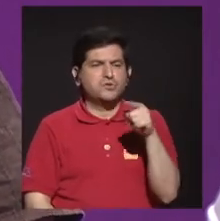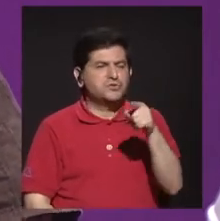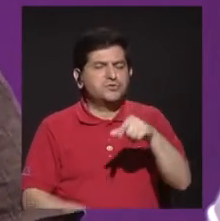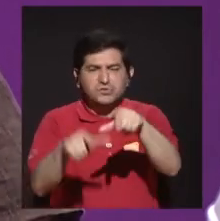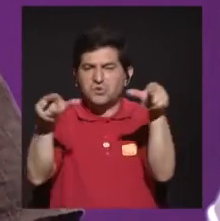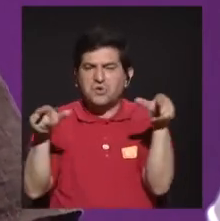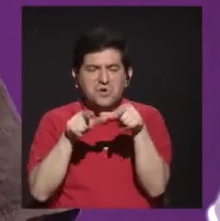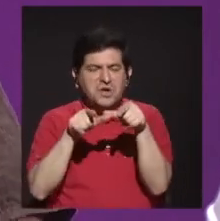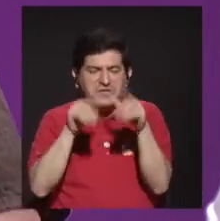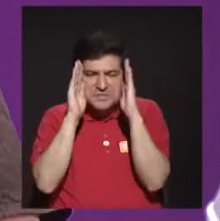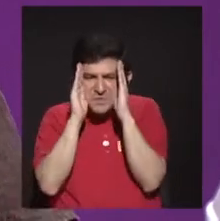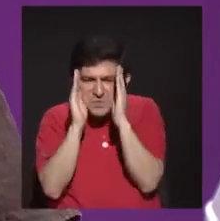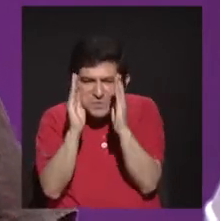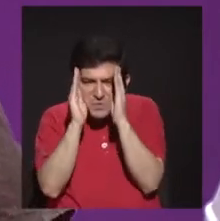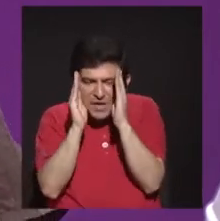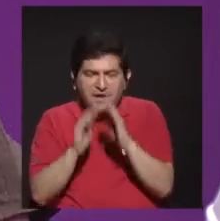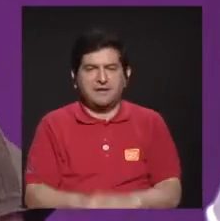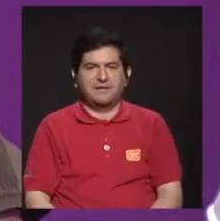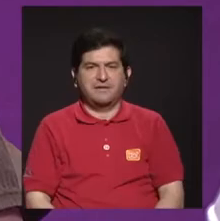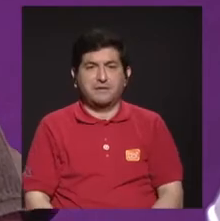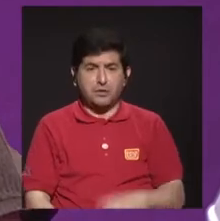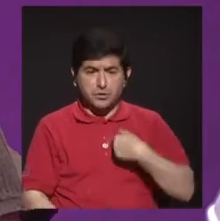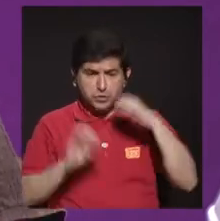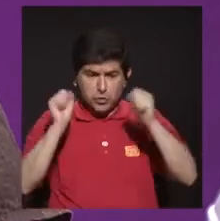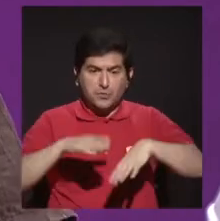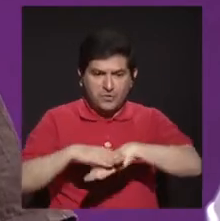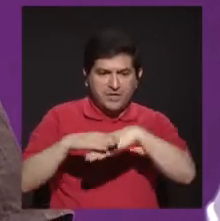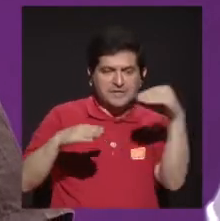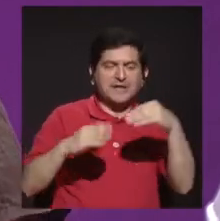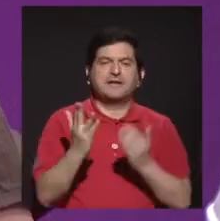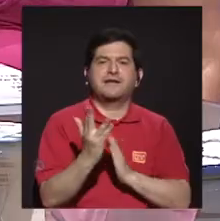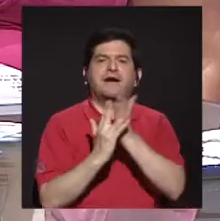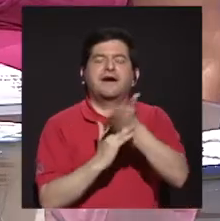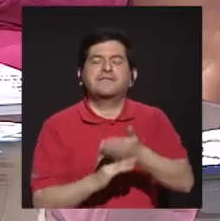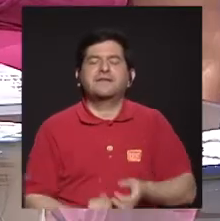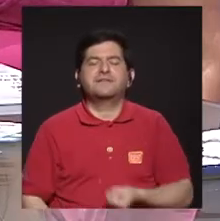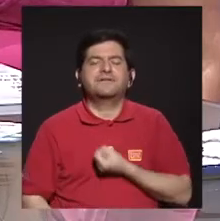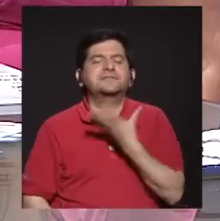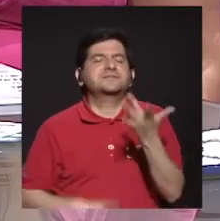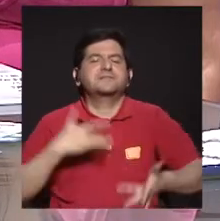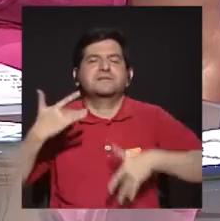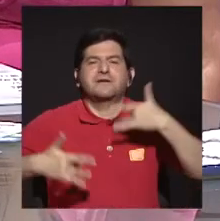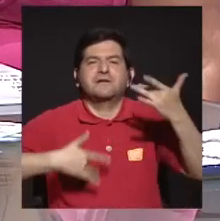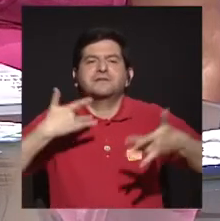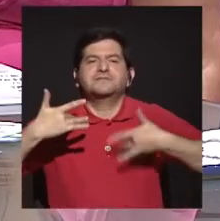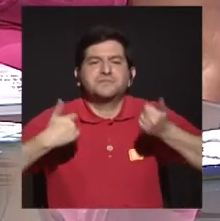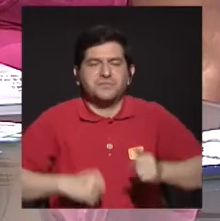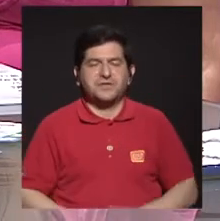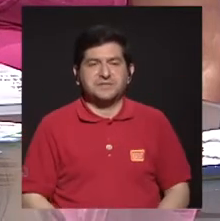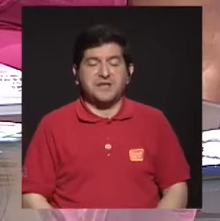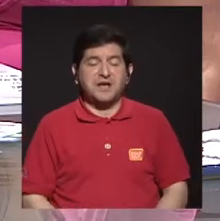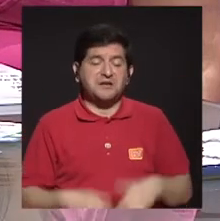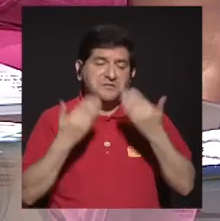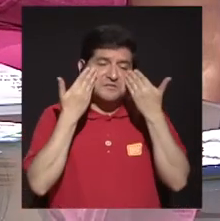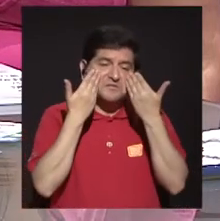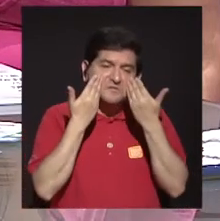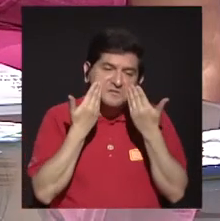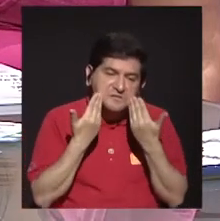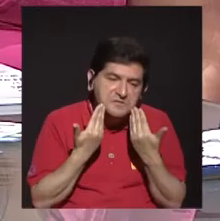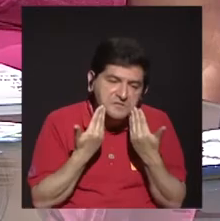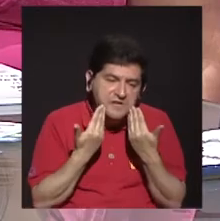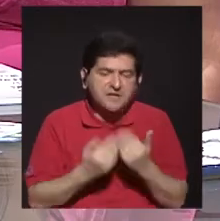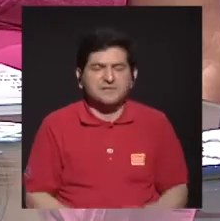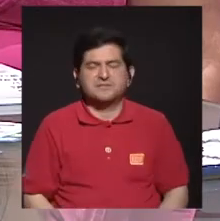lugar que estaba ahí, salir de ahí también, pudiendo expresar mis sentimientos, que eran de tristeza,